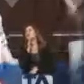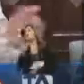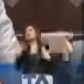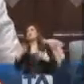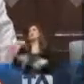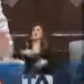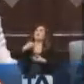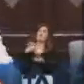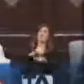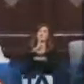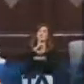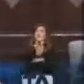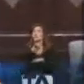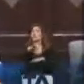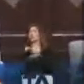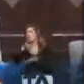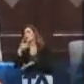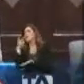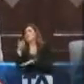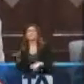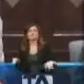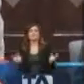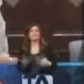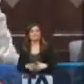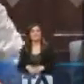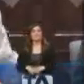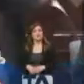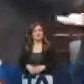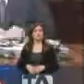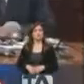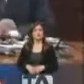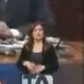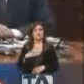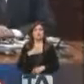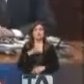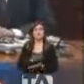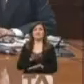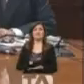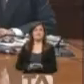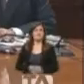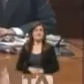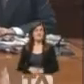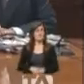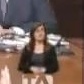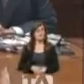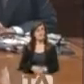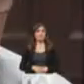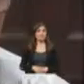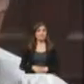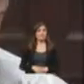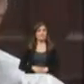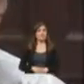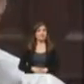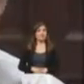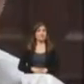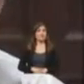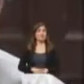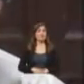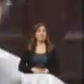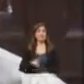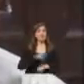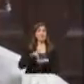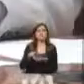que el CD1, el CD2. Yo siempre estuve tranquilo. Al ser consultado con qué dinero se pagó